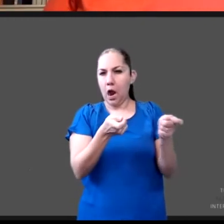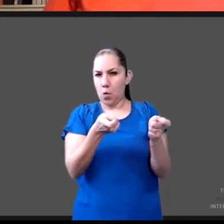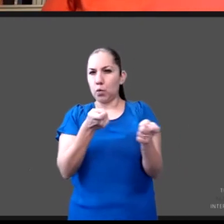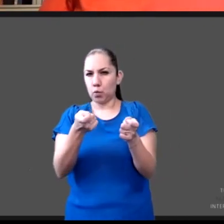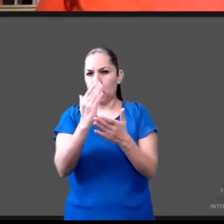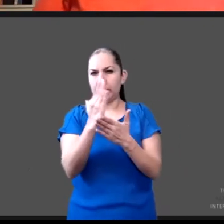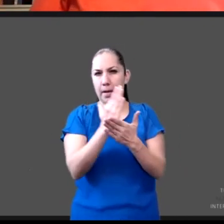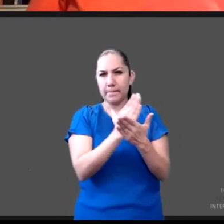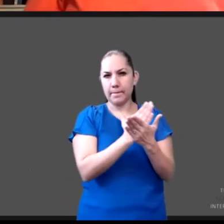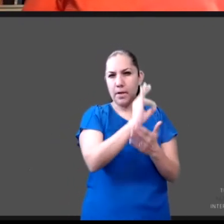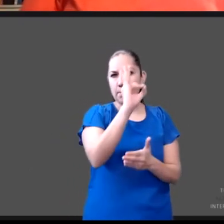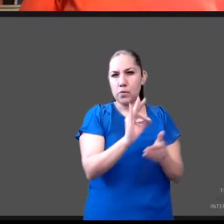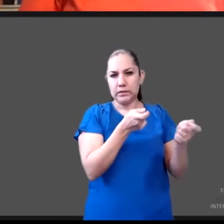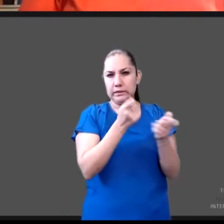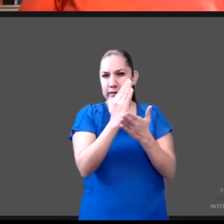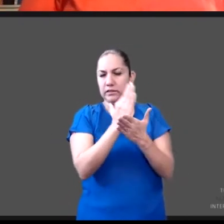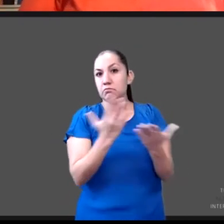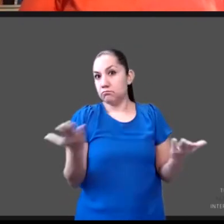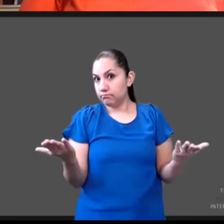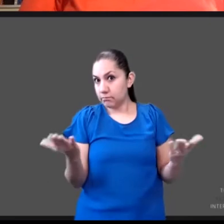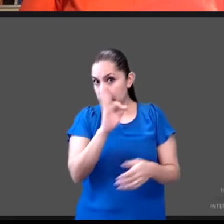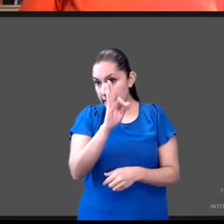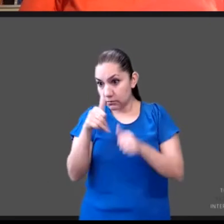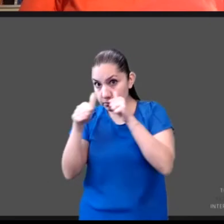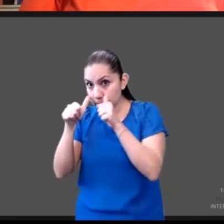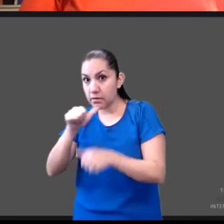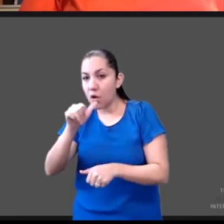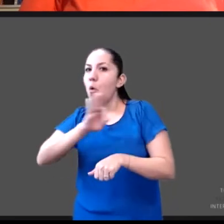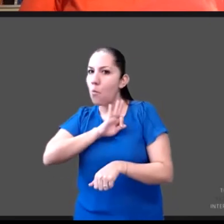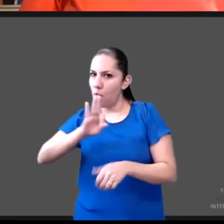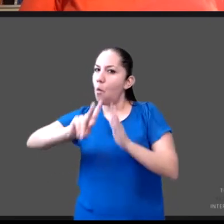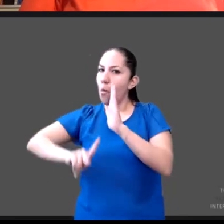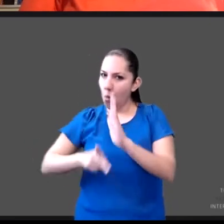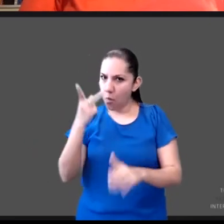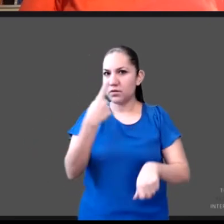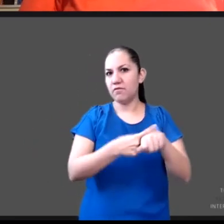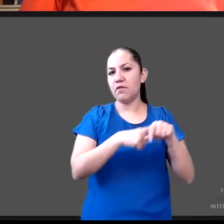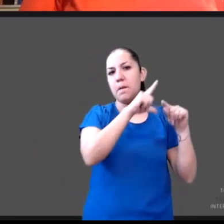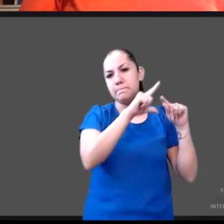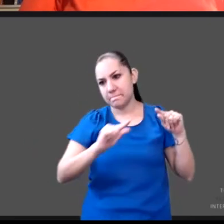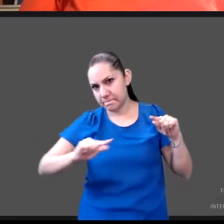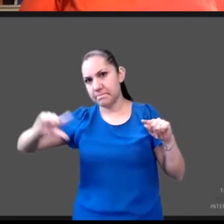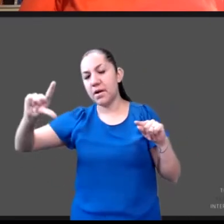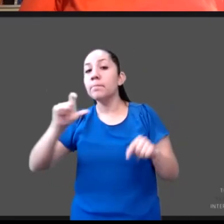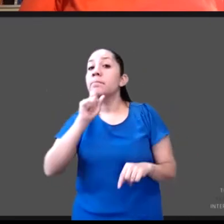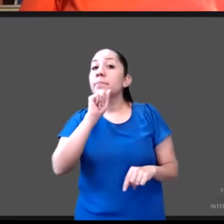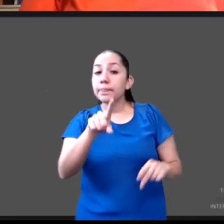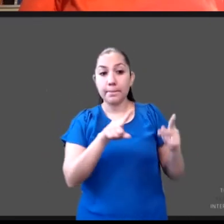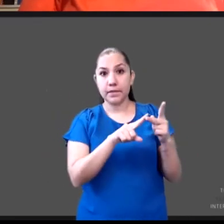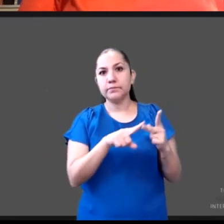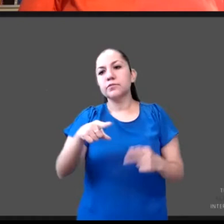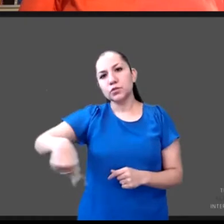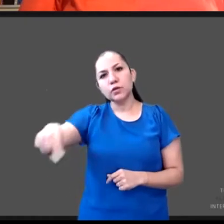emergencia para subsanar ese rezago. Otra es cuestiones, por ejemplo, como control médico de niñas y niños que tampoco están yendo a